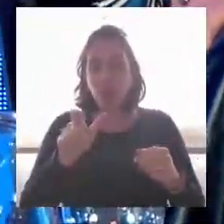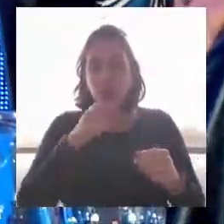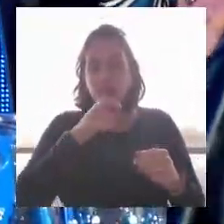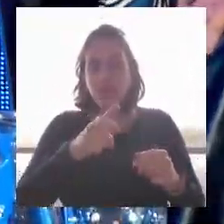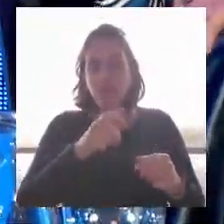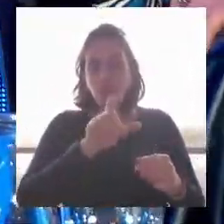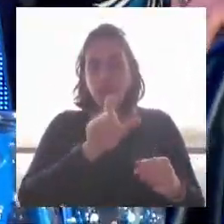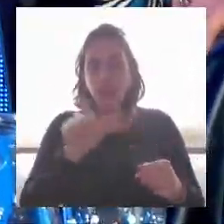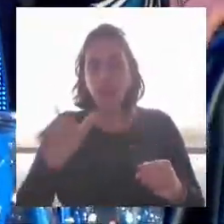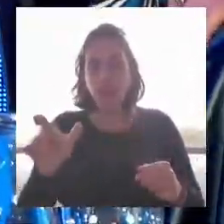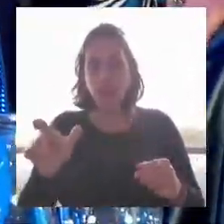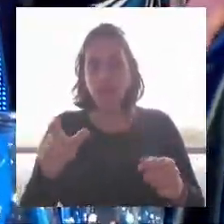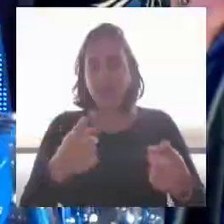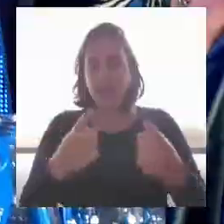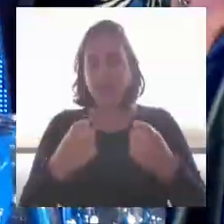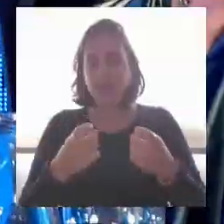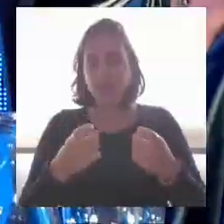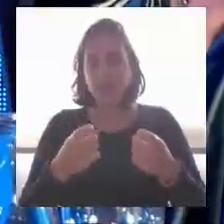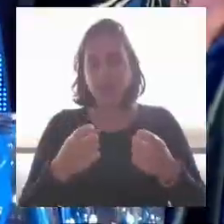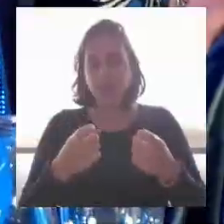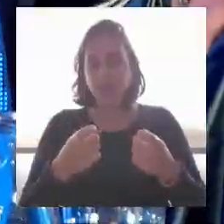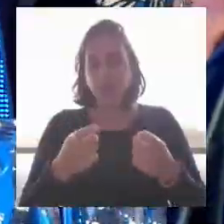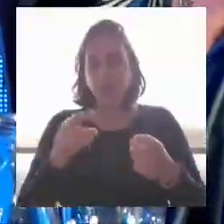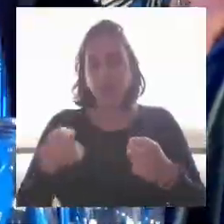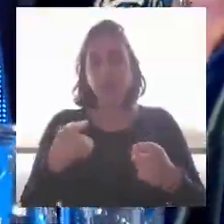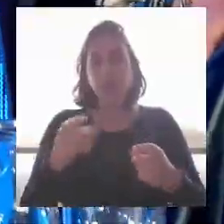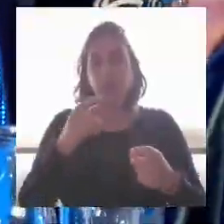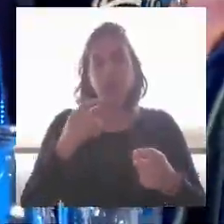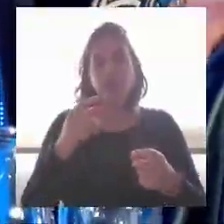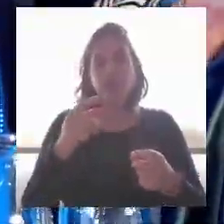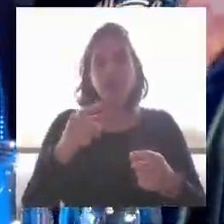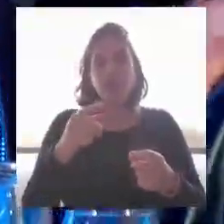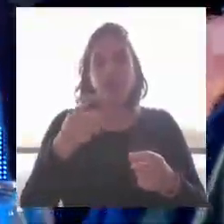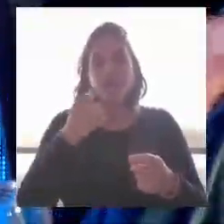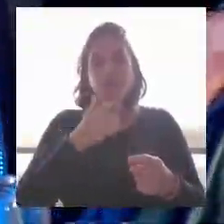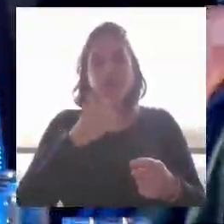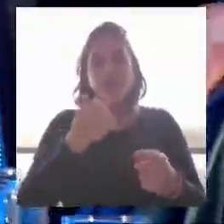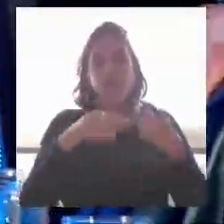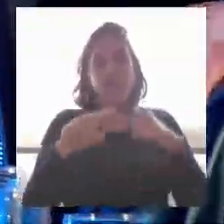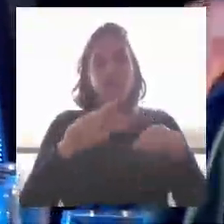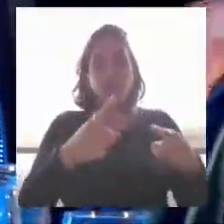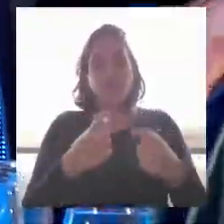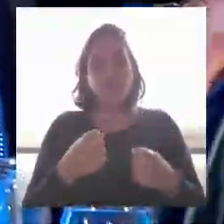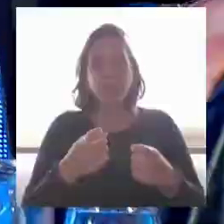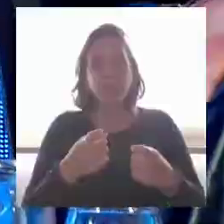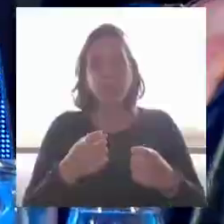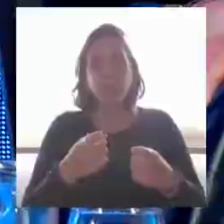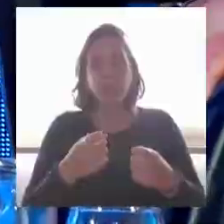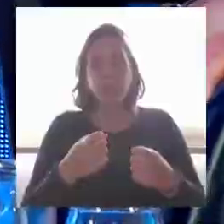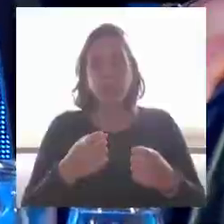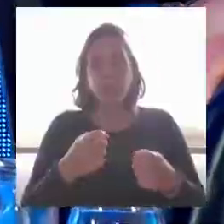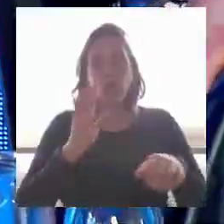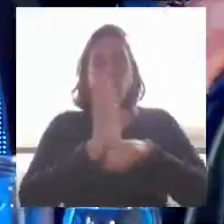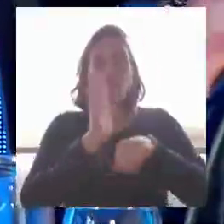necesaria. Está lejísimos de ser una condición suficiente, pero es una condición necesaria. Es el pasaporte.